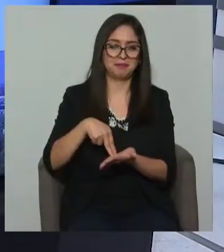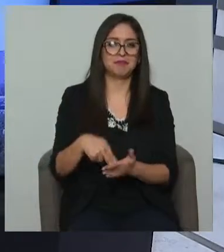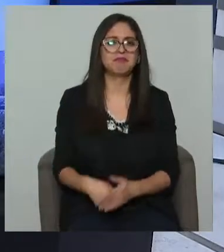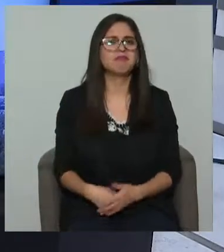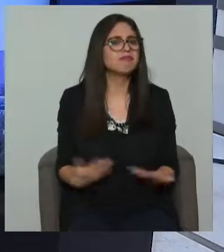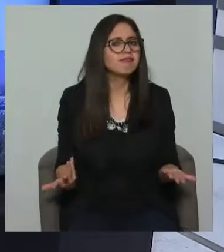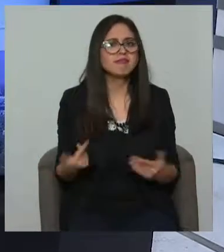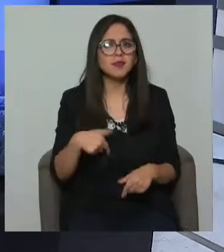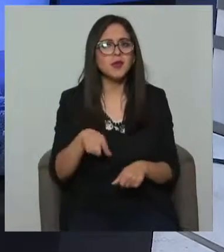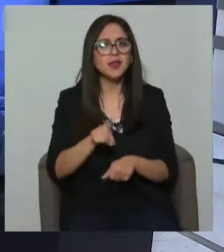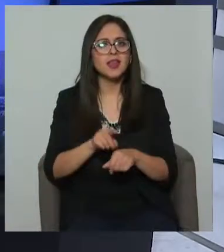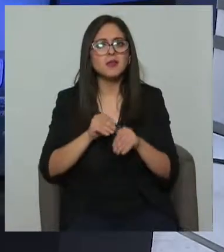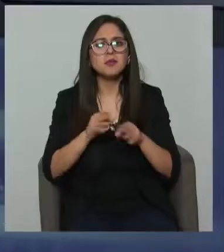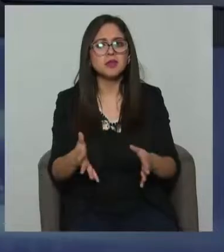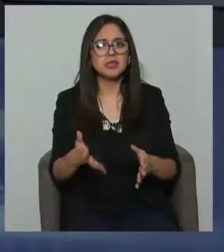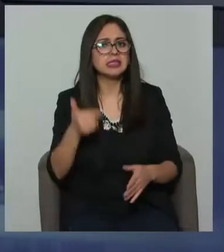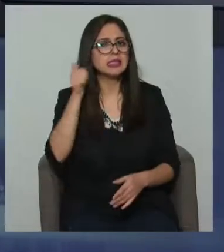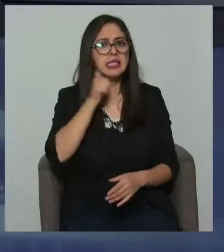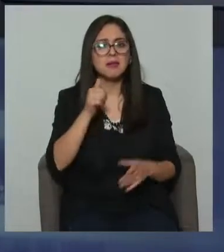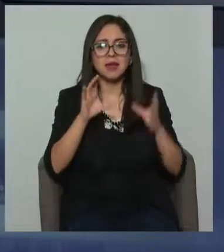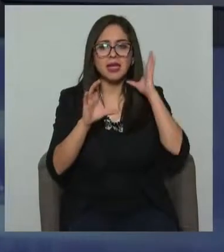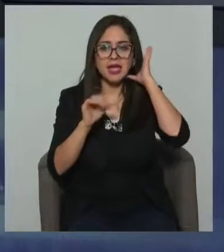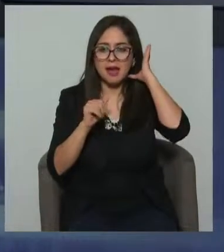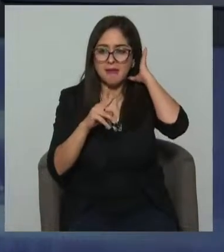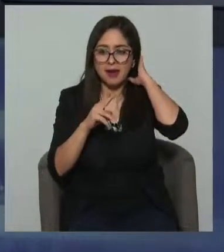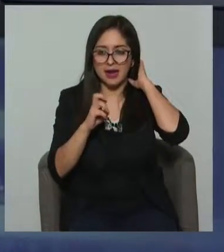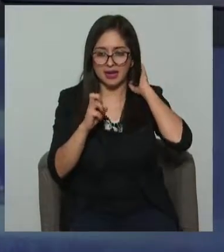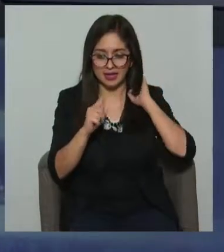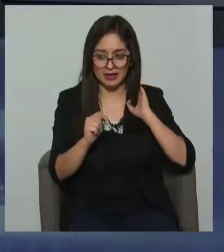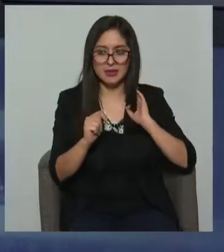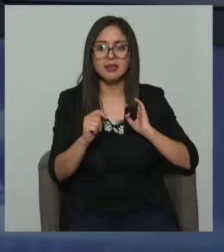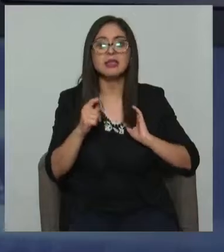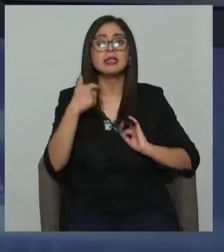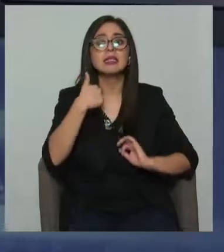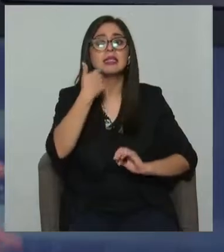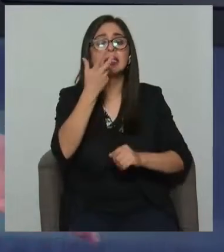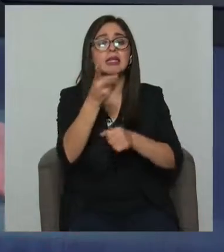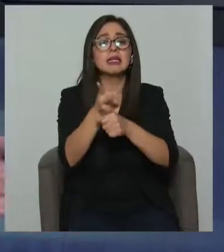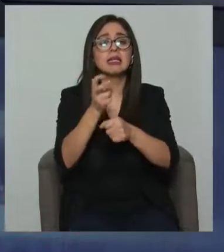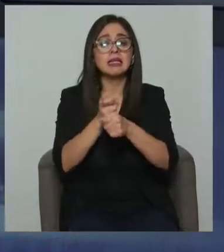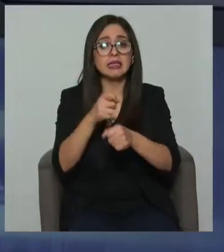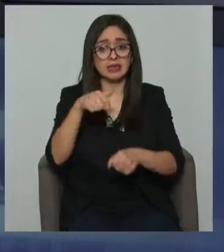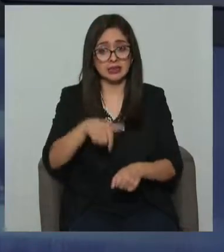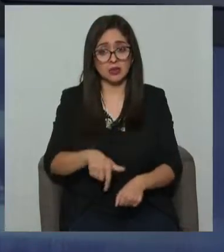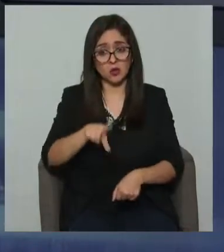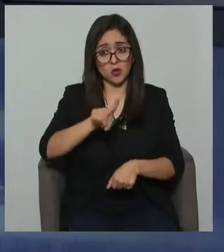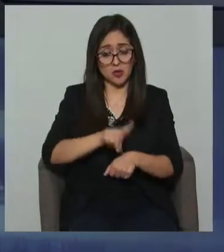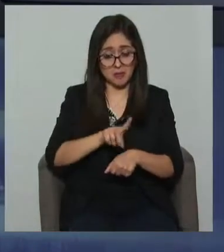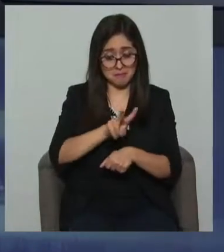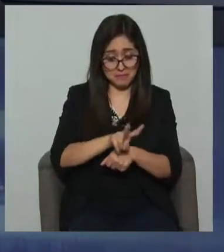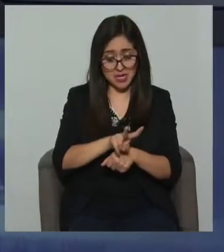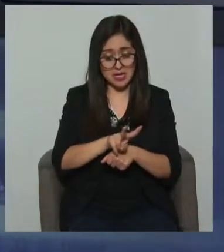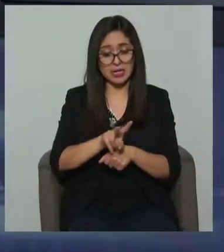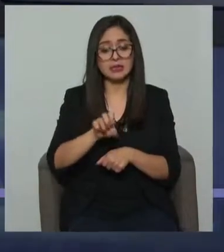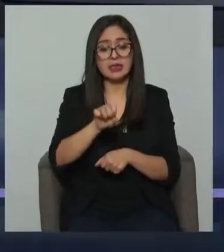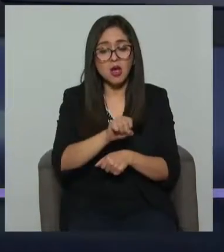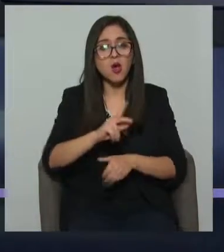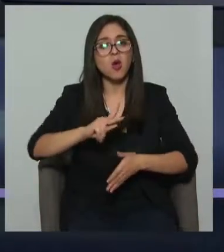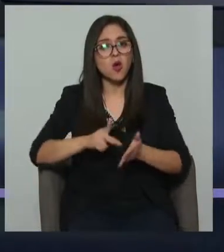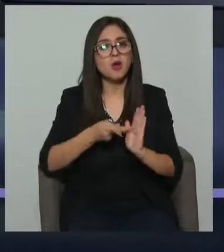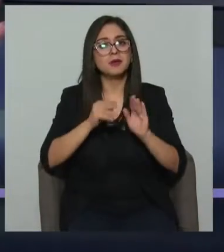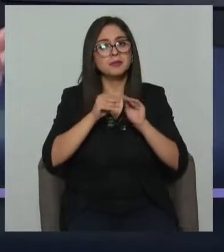nos traes? Cabaret, muchísimo cabaret. Quiero invitarles. Este fin de semana, hoy y mañana reestrenamos